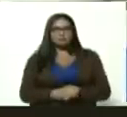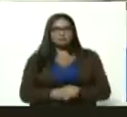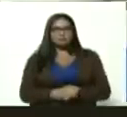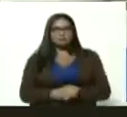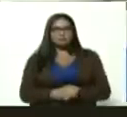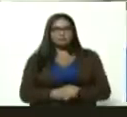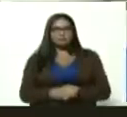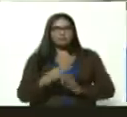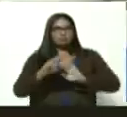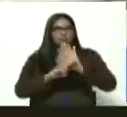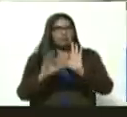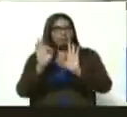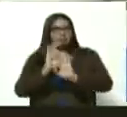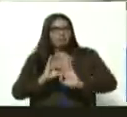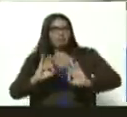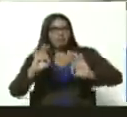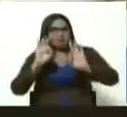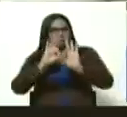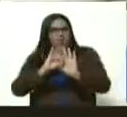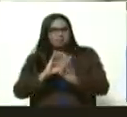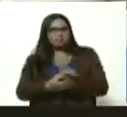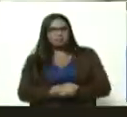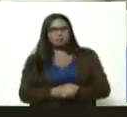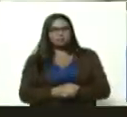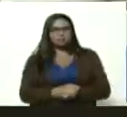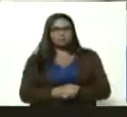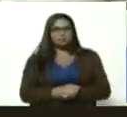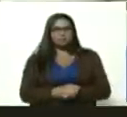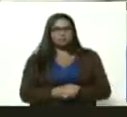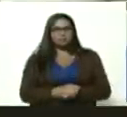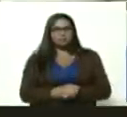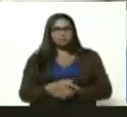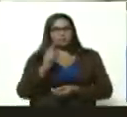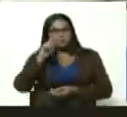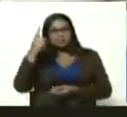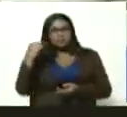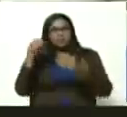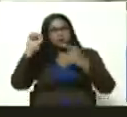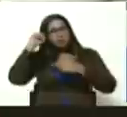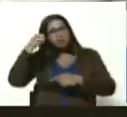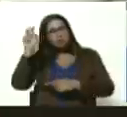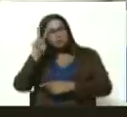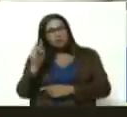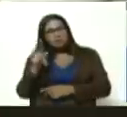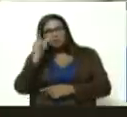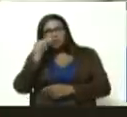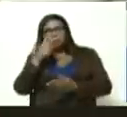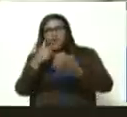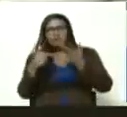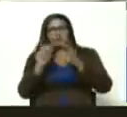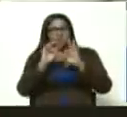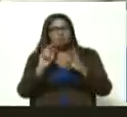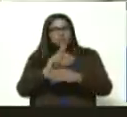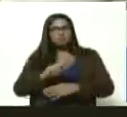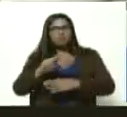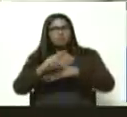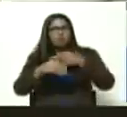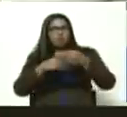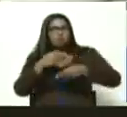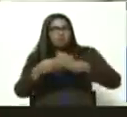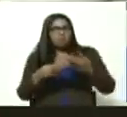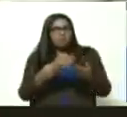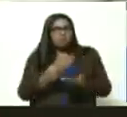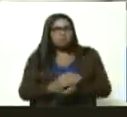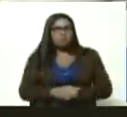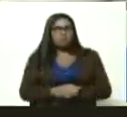que no se cumpla ninguno debemos recordar los venezolanos al contrario lo han utilizado como una